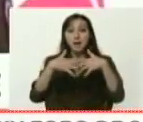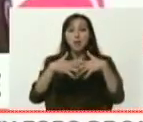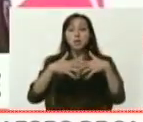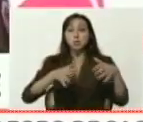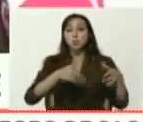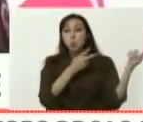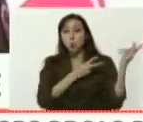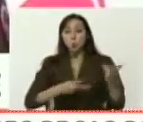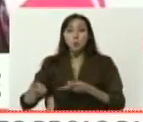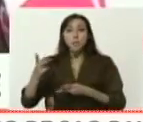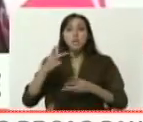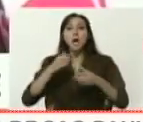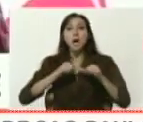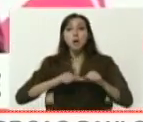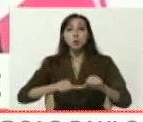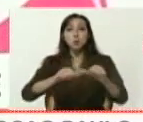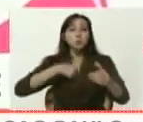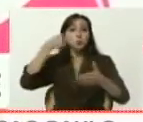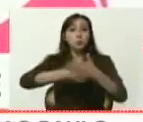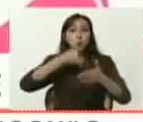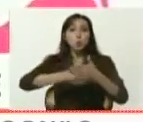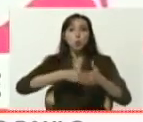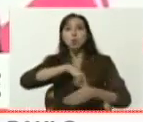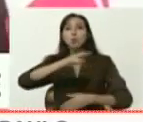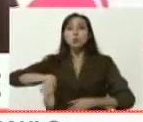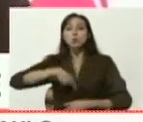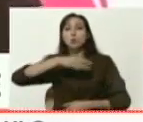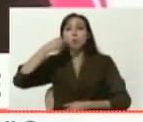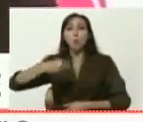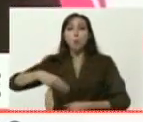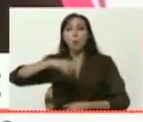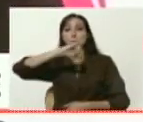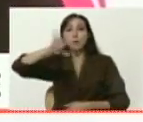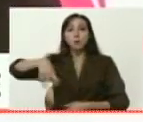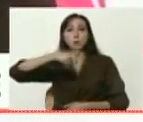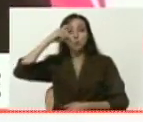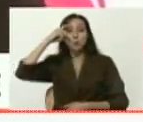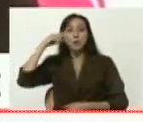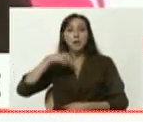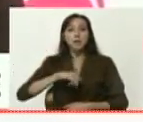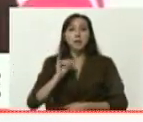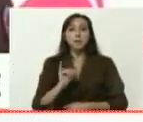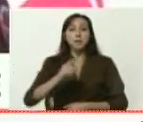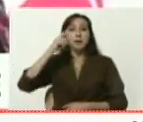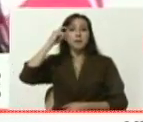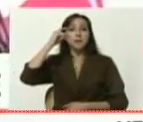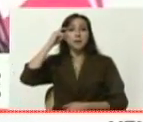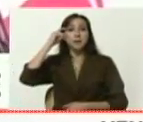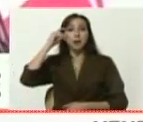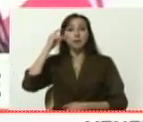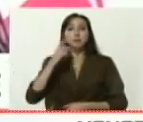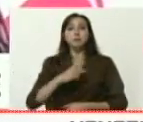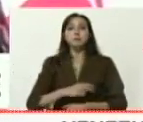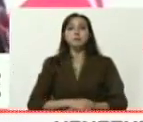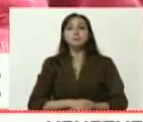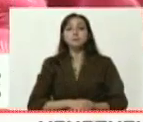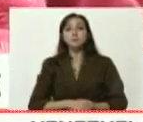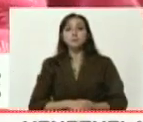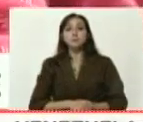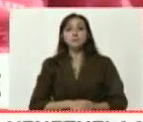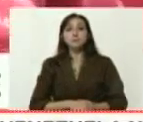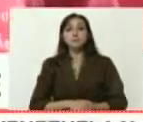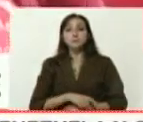luchando. Nuestro Jorge Rodríguez en esta fecha, en donde el sambo